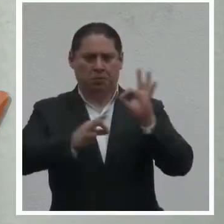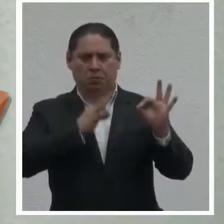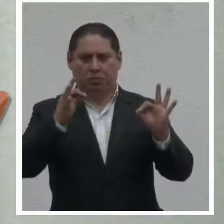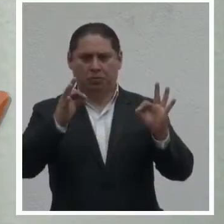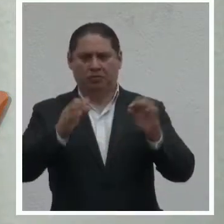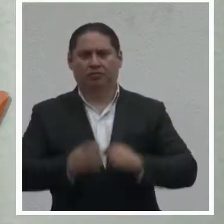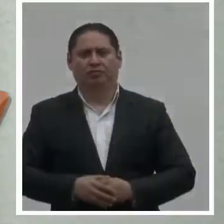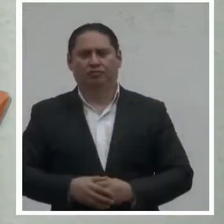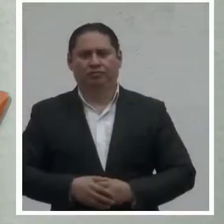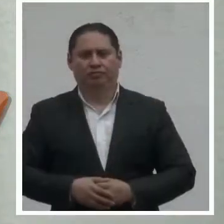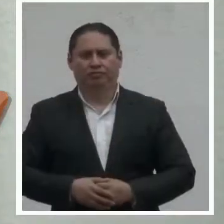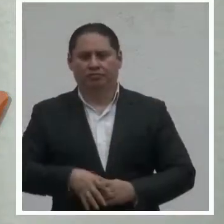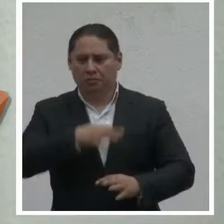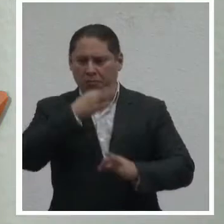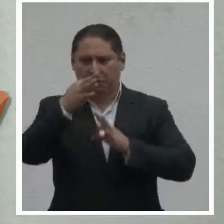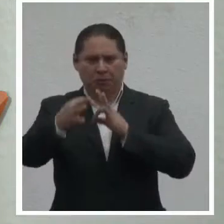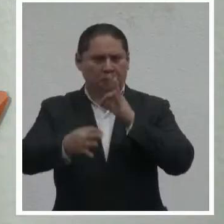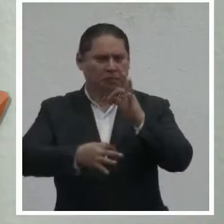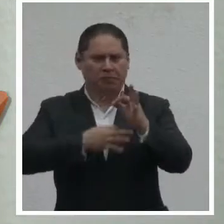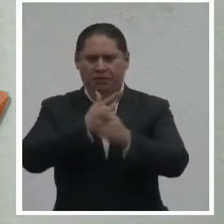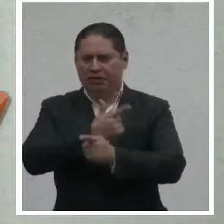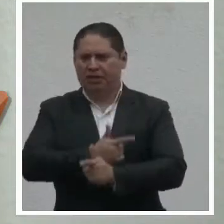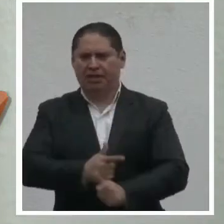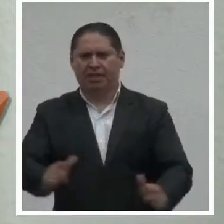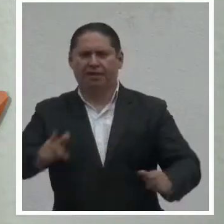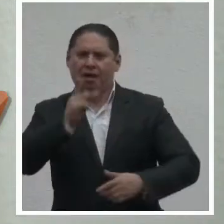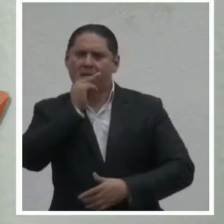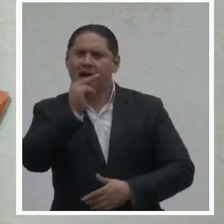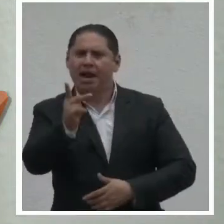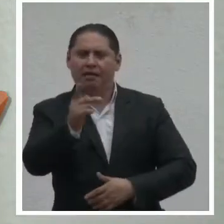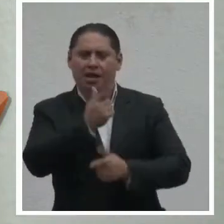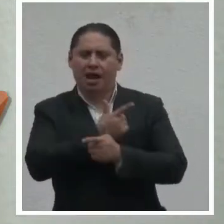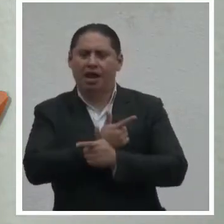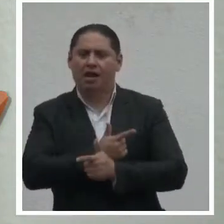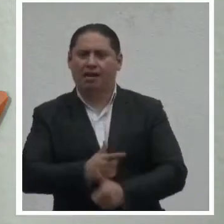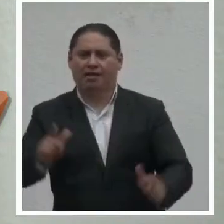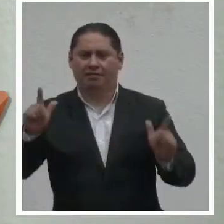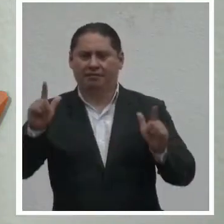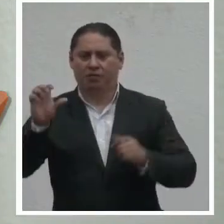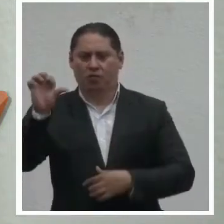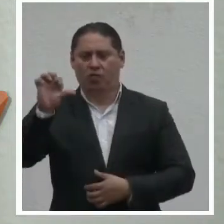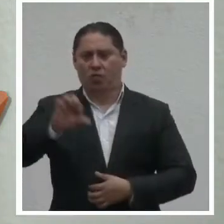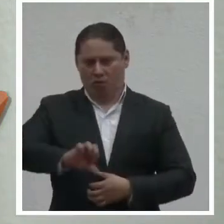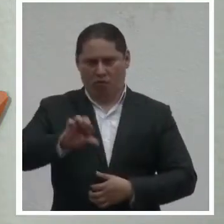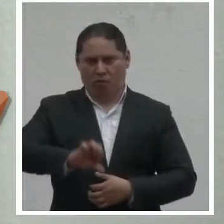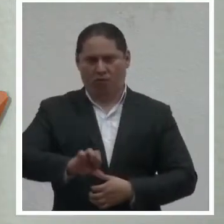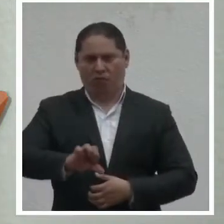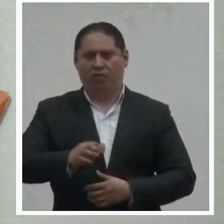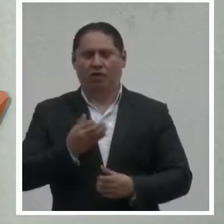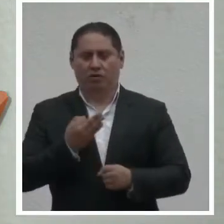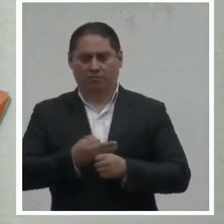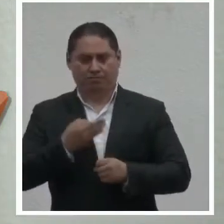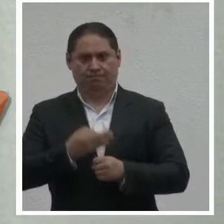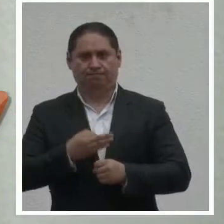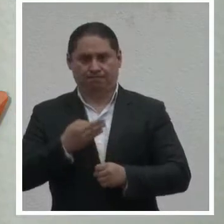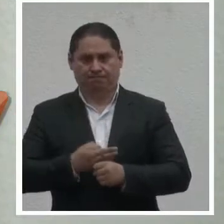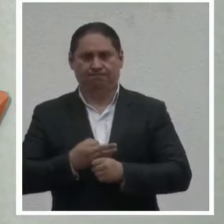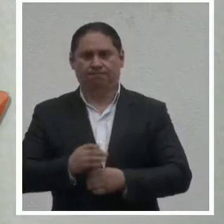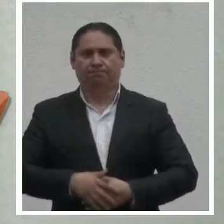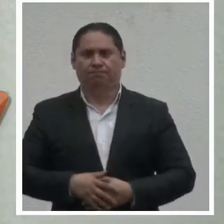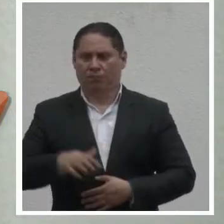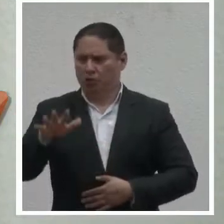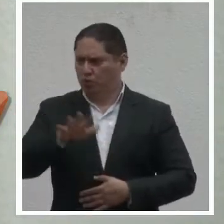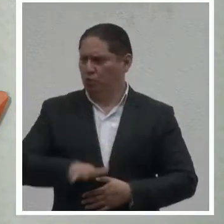testimonio, libres por la palabra libre, hoy más que nunca está vigente en una sociedad que es